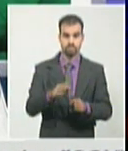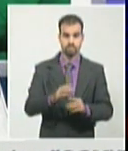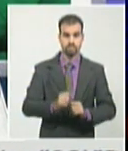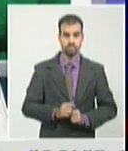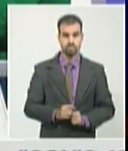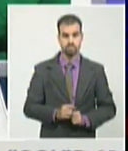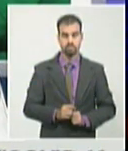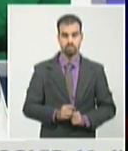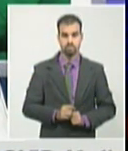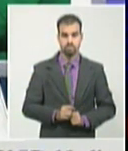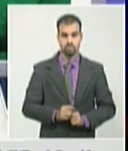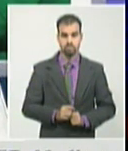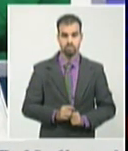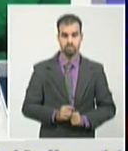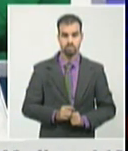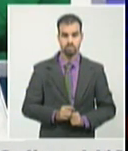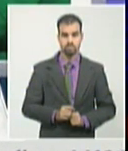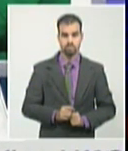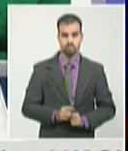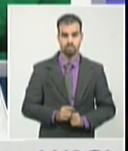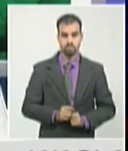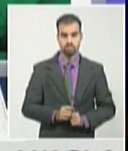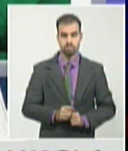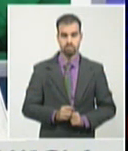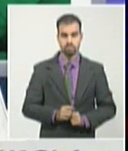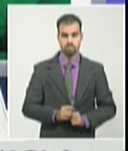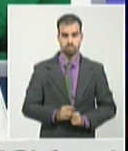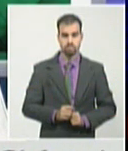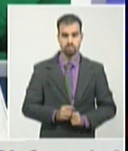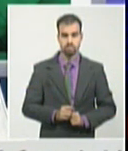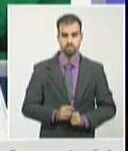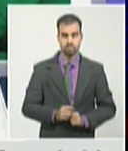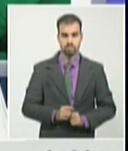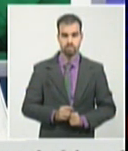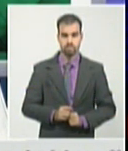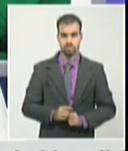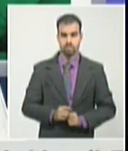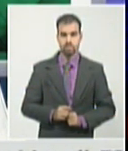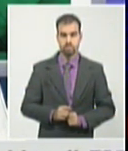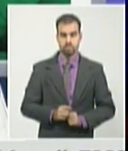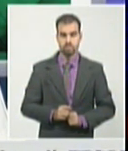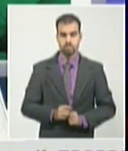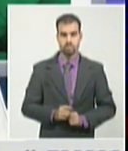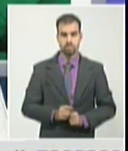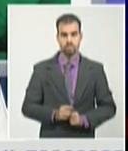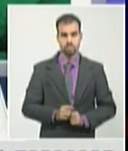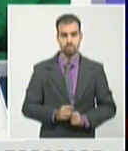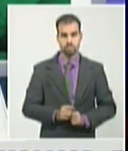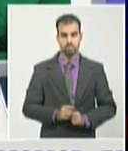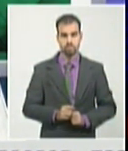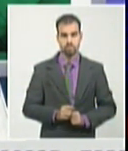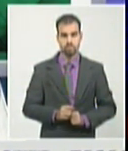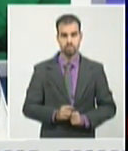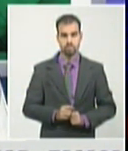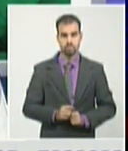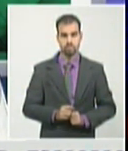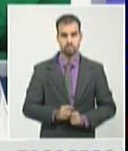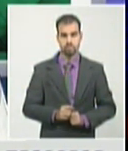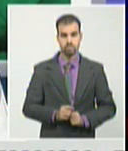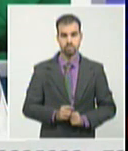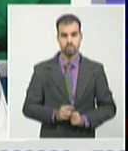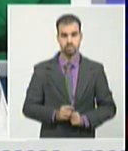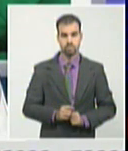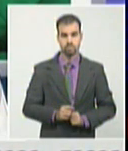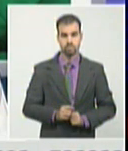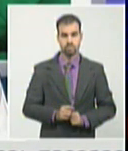y amistades por él mismo con esta situación compleja